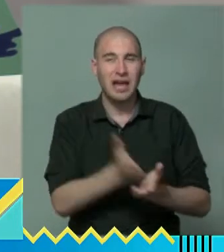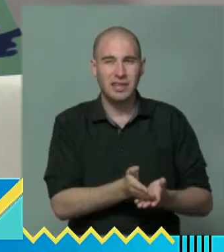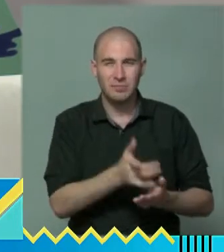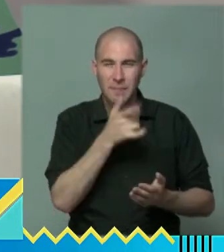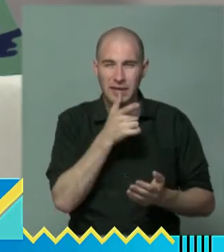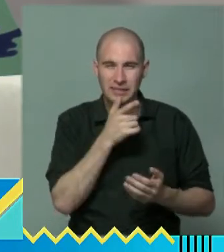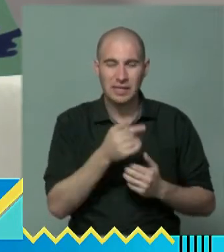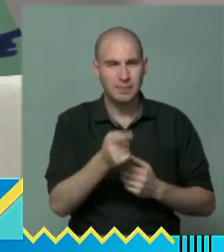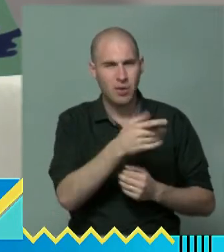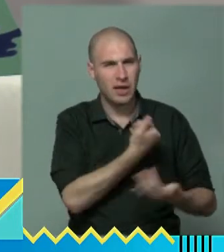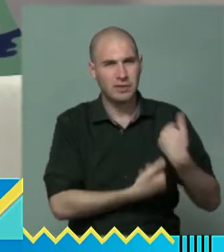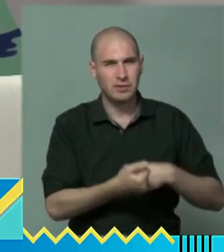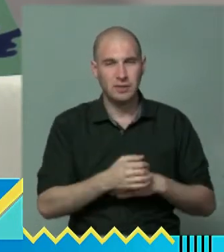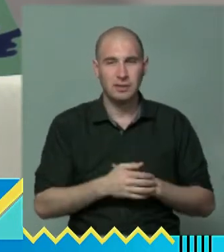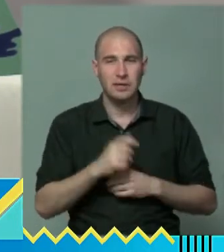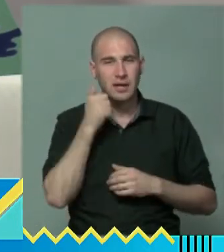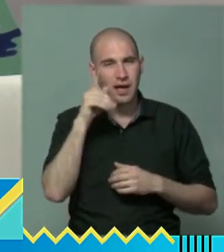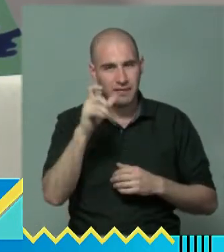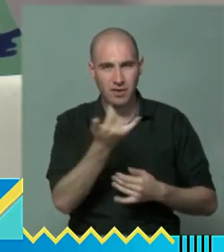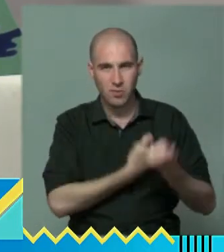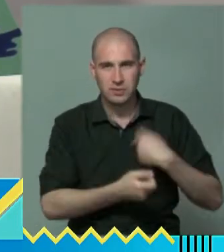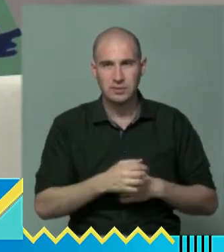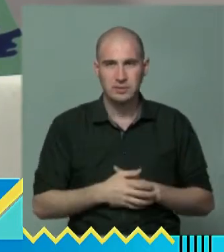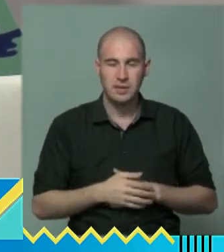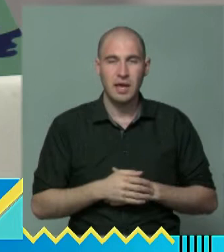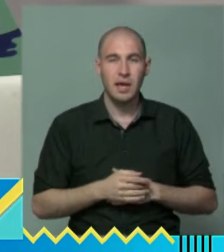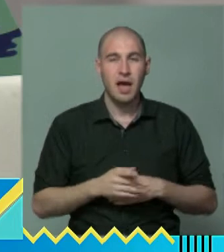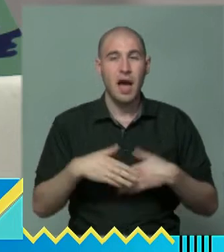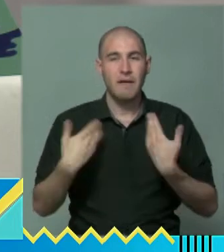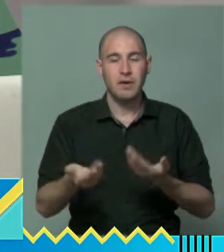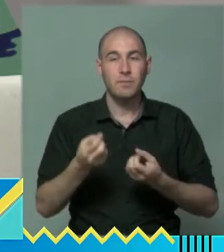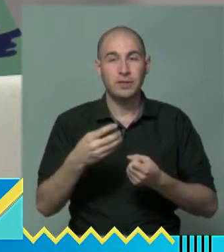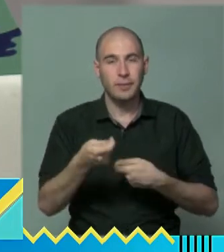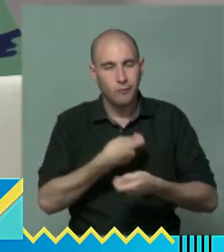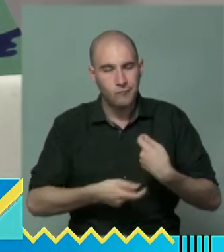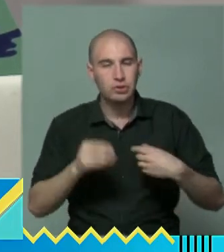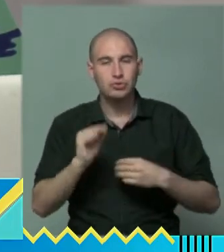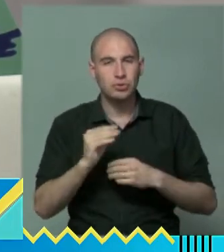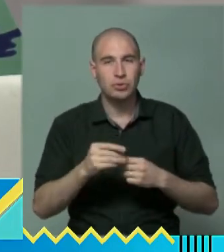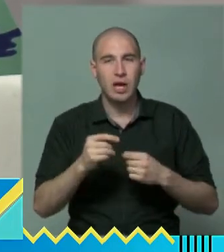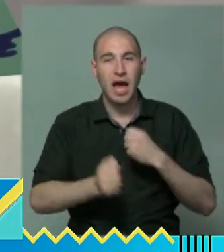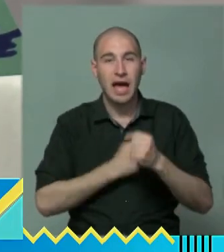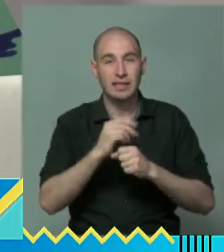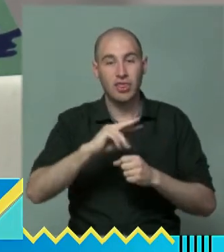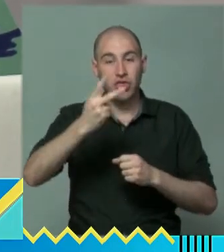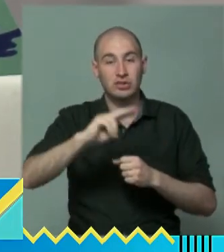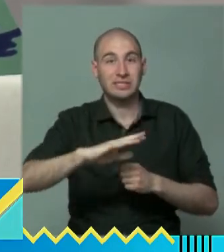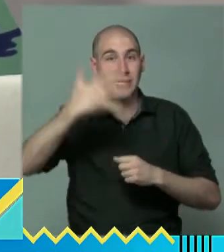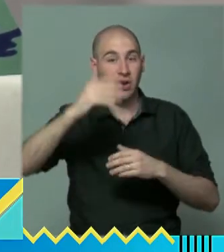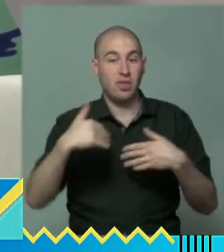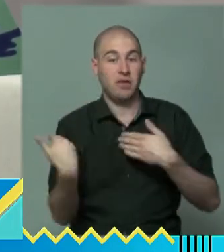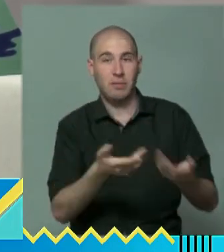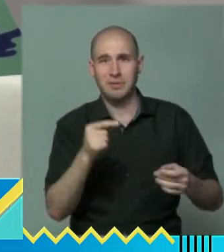creo que las habías mencionado, Gabriel, al principio, es el provecho producto de la maniobra ilícita de 2 hasta 5 veces. Y eso puede